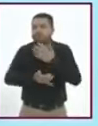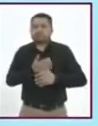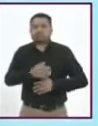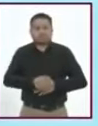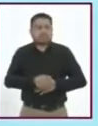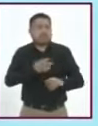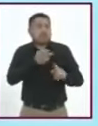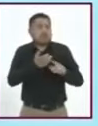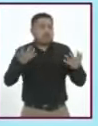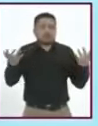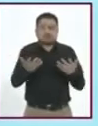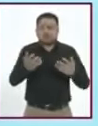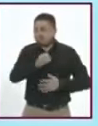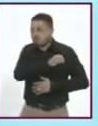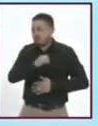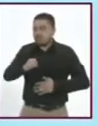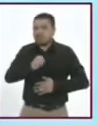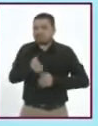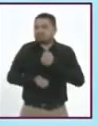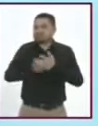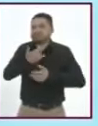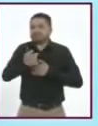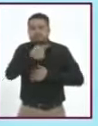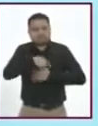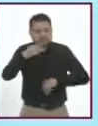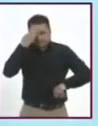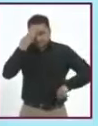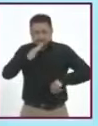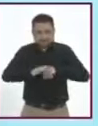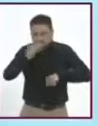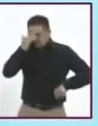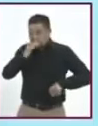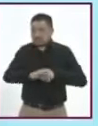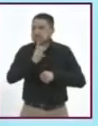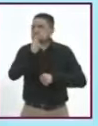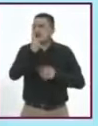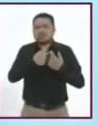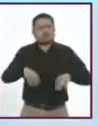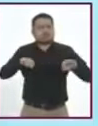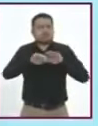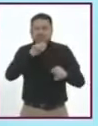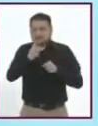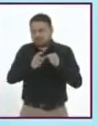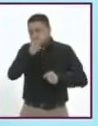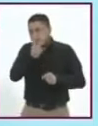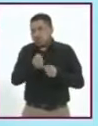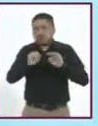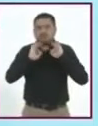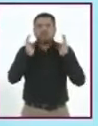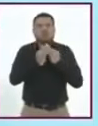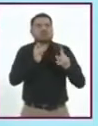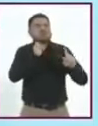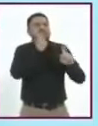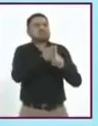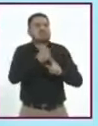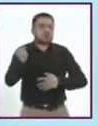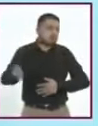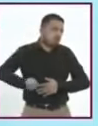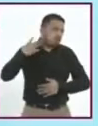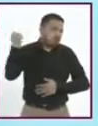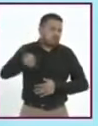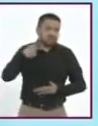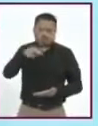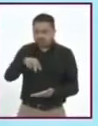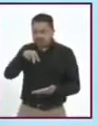Este modo de hacerlo obliga al expositor a memorizar palabras clave. Una segunda forma es a través de